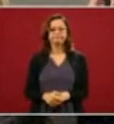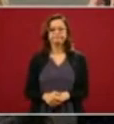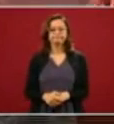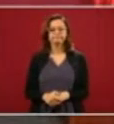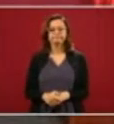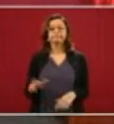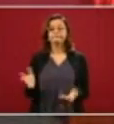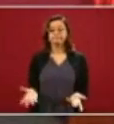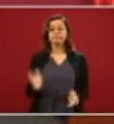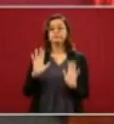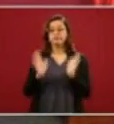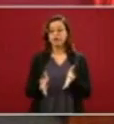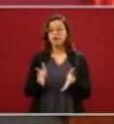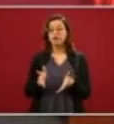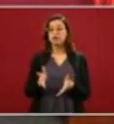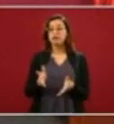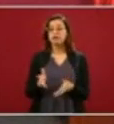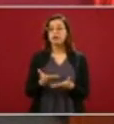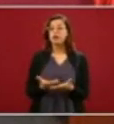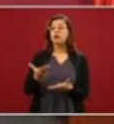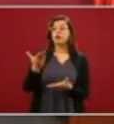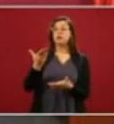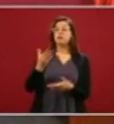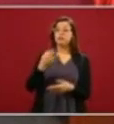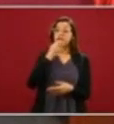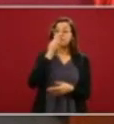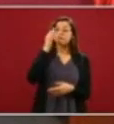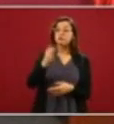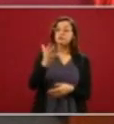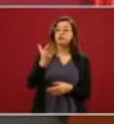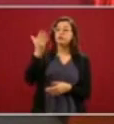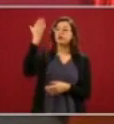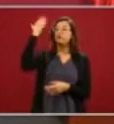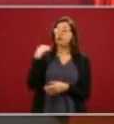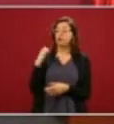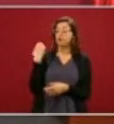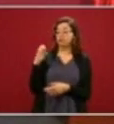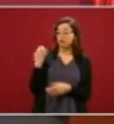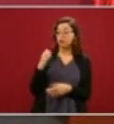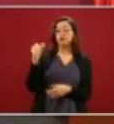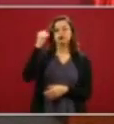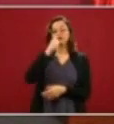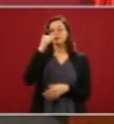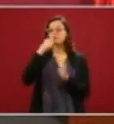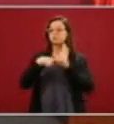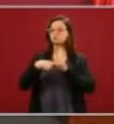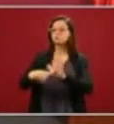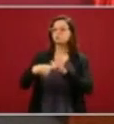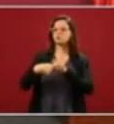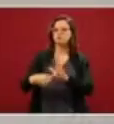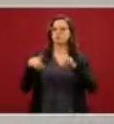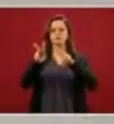digo porque desde un inicio hicimos el empeño de mantener esto en la atención pública como un asunto